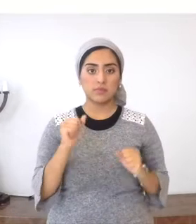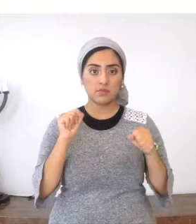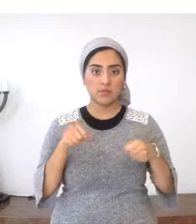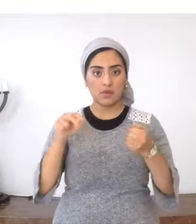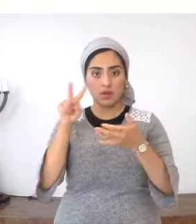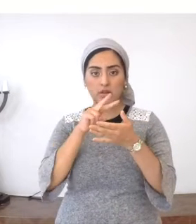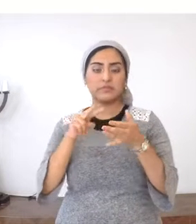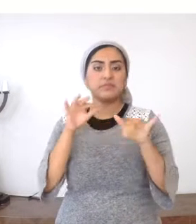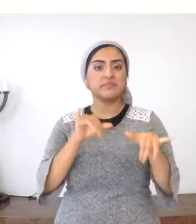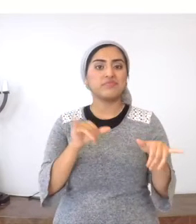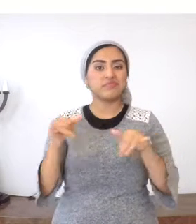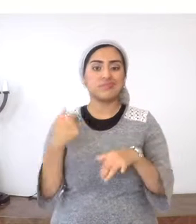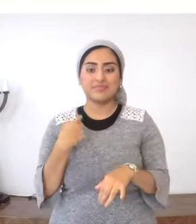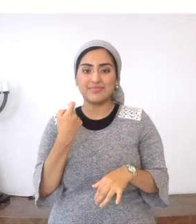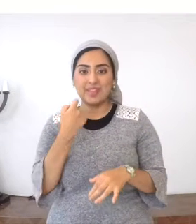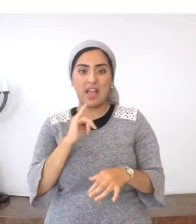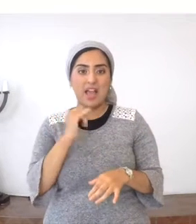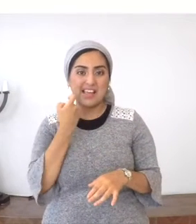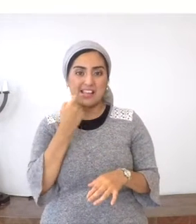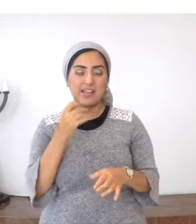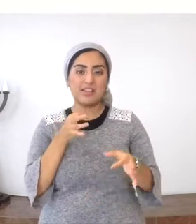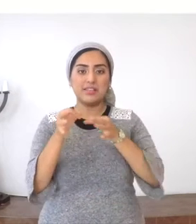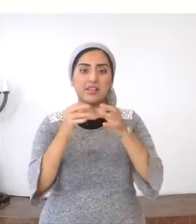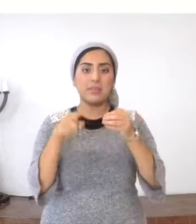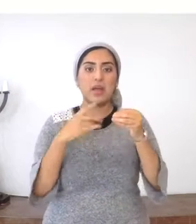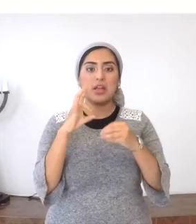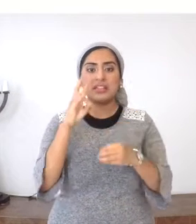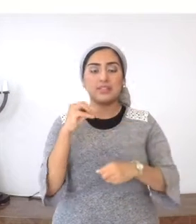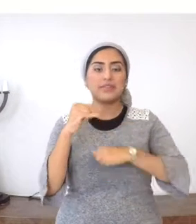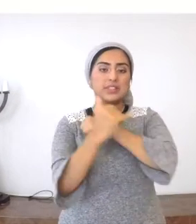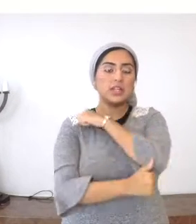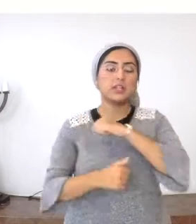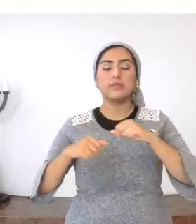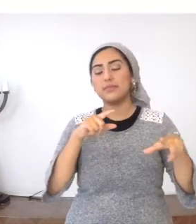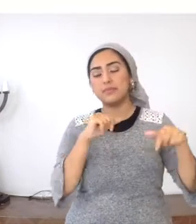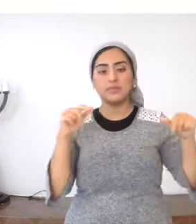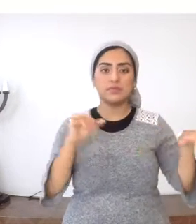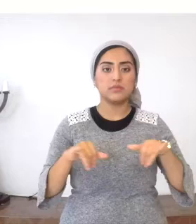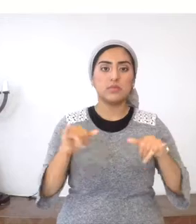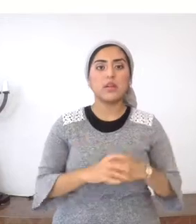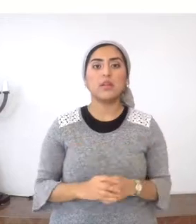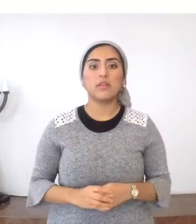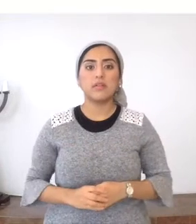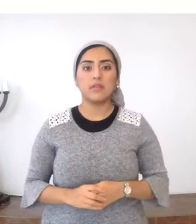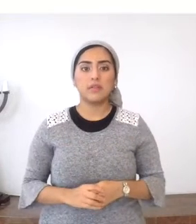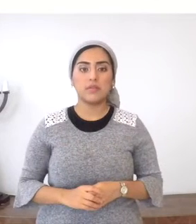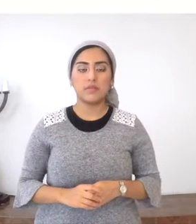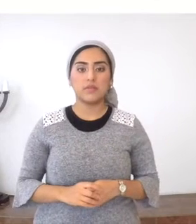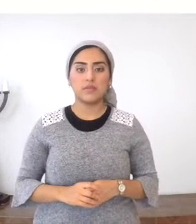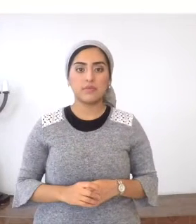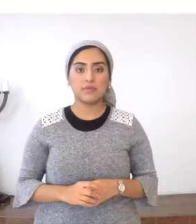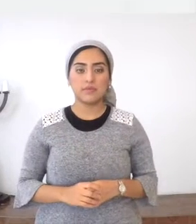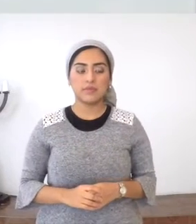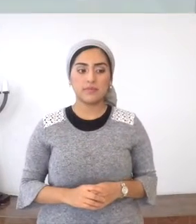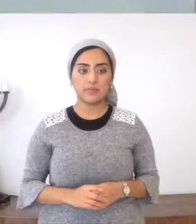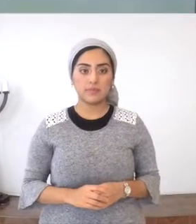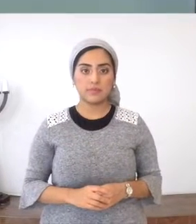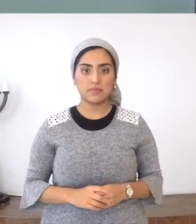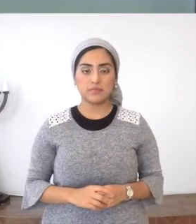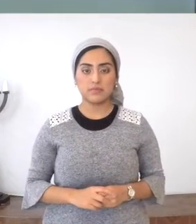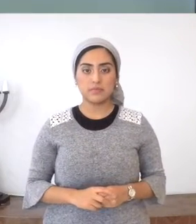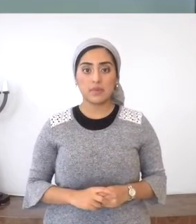A la filmación Y poder leer Es lo mismo Que vengo explicando Sobre las 70 naciones Etcétera Etcétera